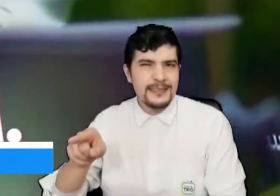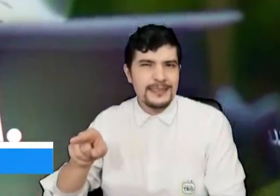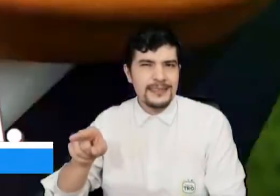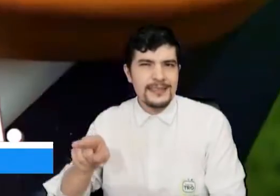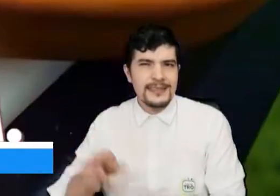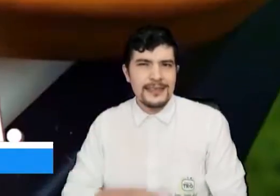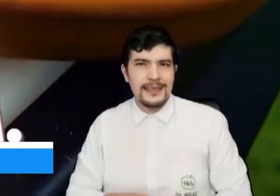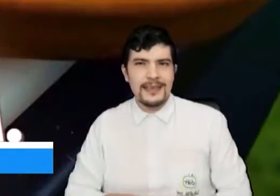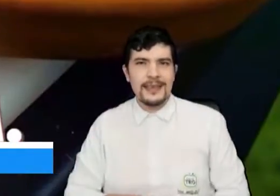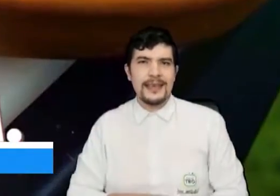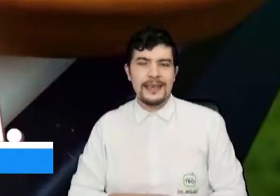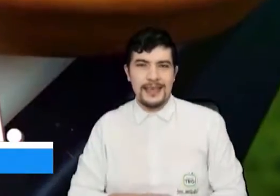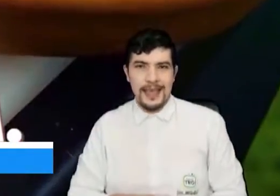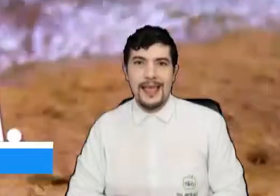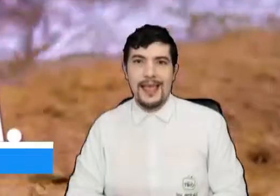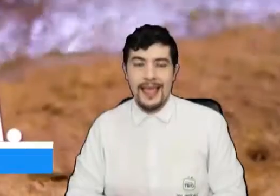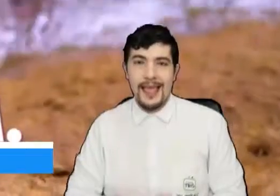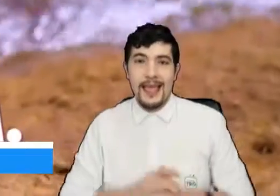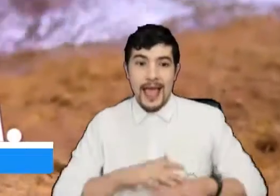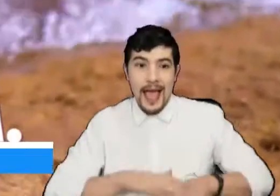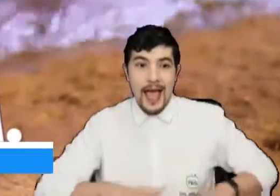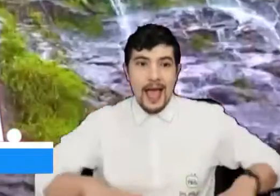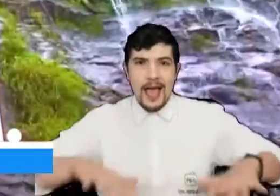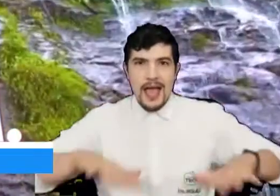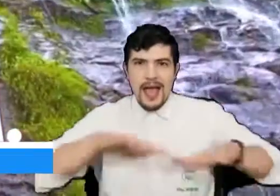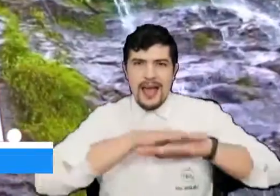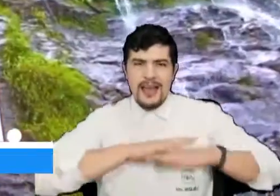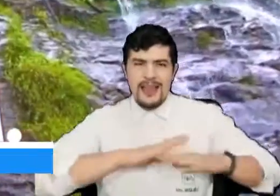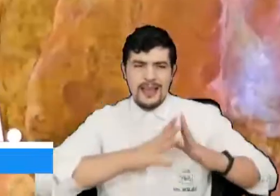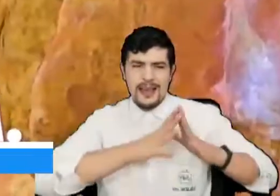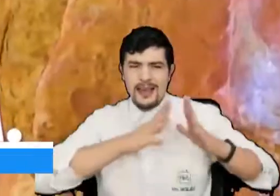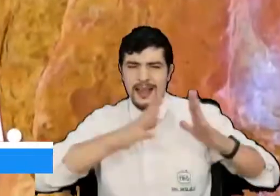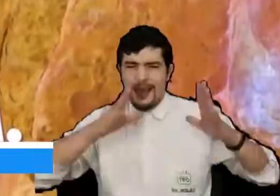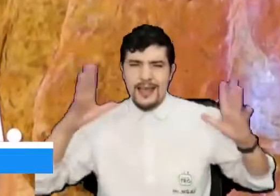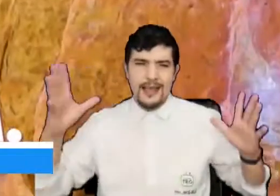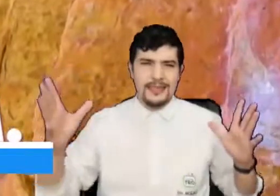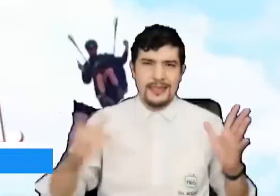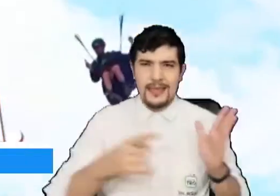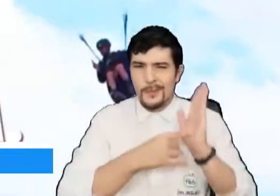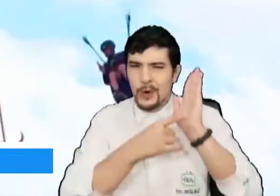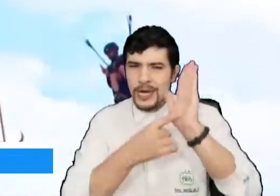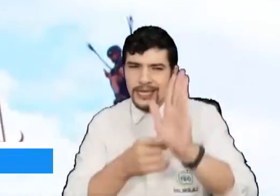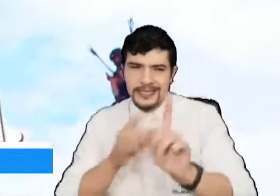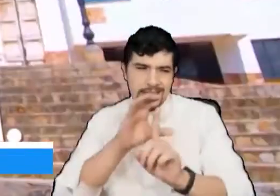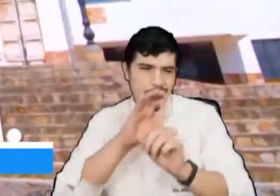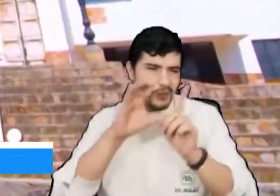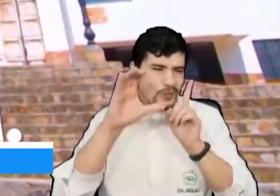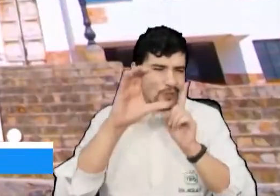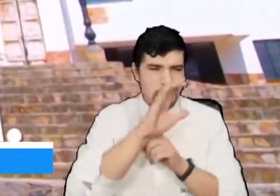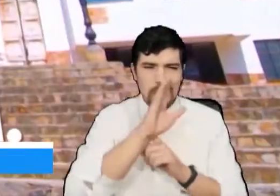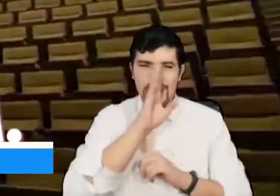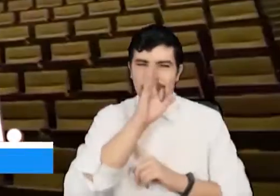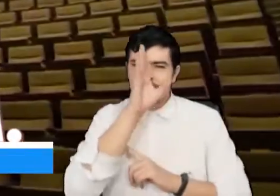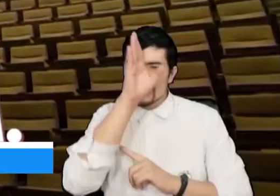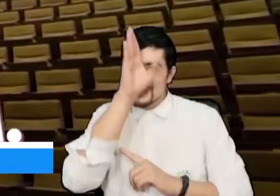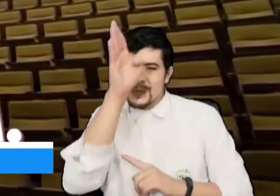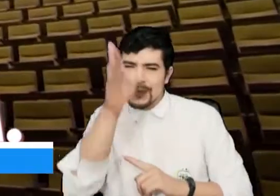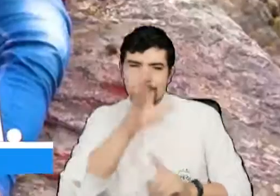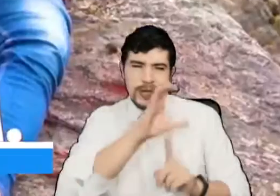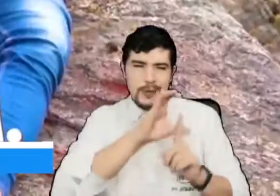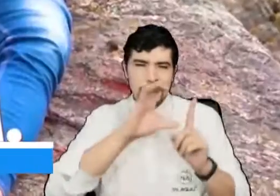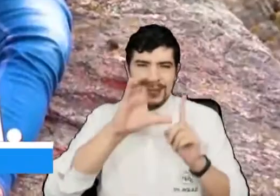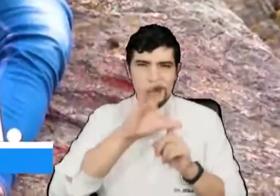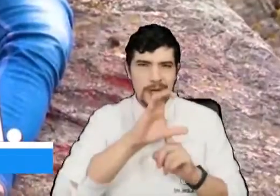se refleja en su gente, sus raíces, sus costumbres y su cultura. Acompaña